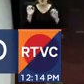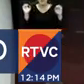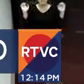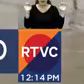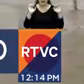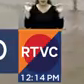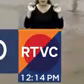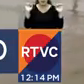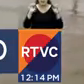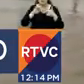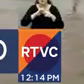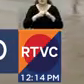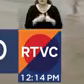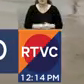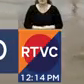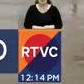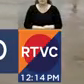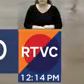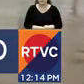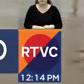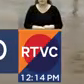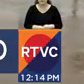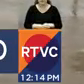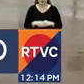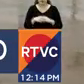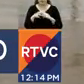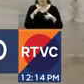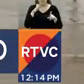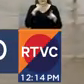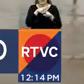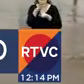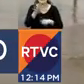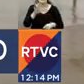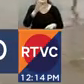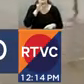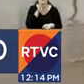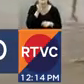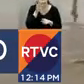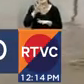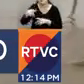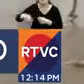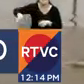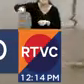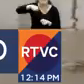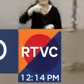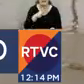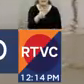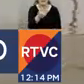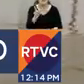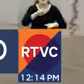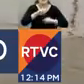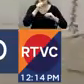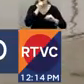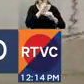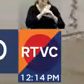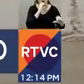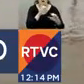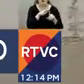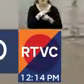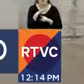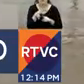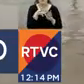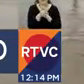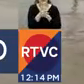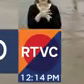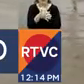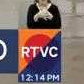gran magnitud. La contaminación afectaría a los pescadores y al acueducto de Puerto Leguízamo. Radio Nacional de Colombia y